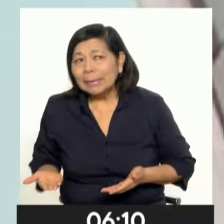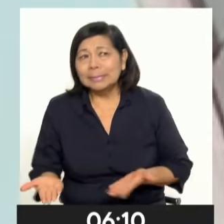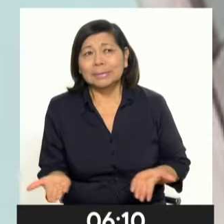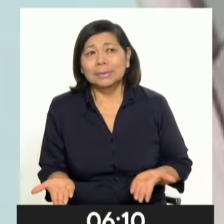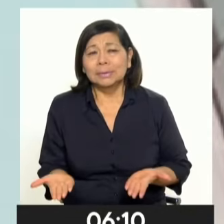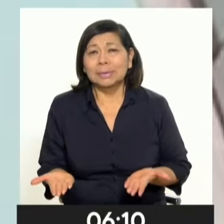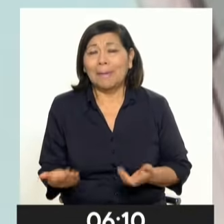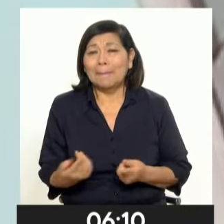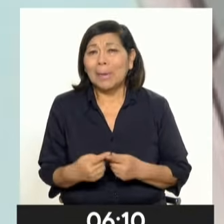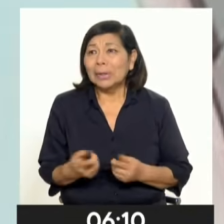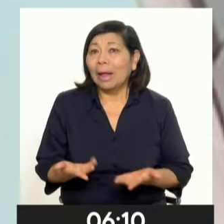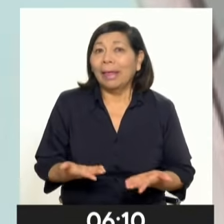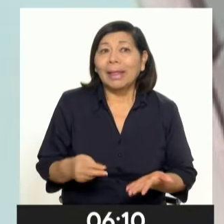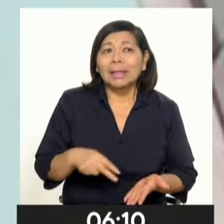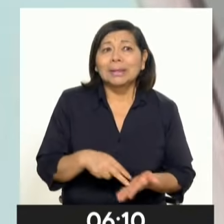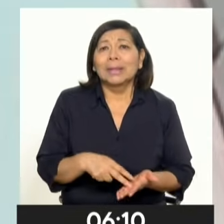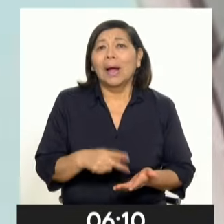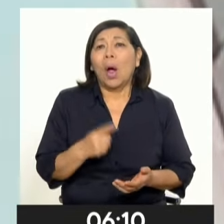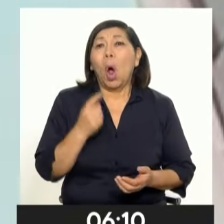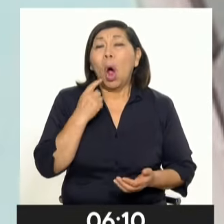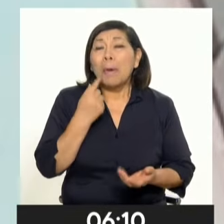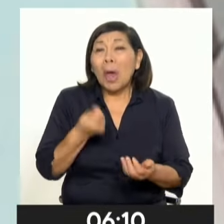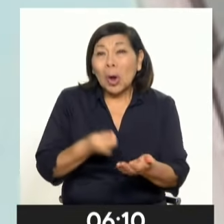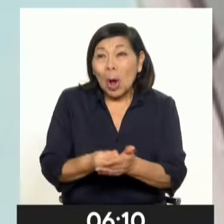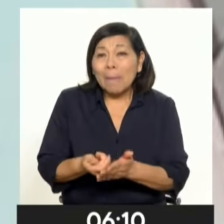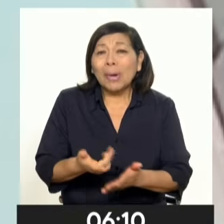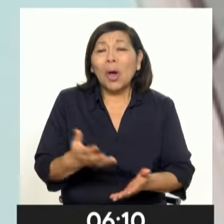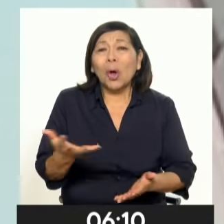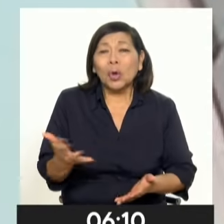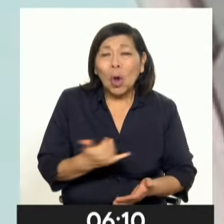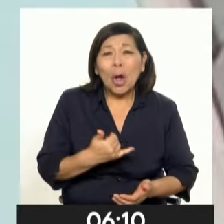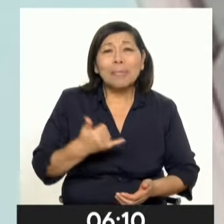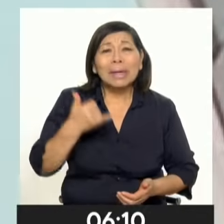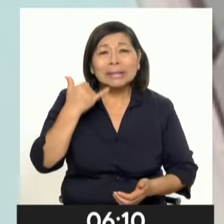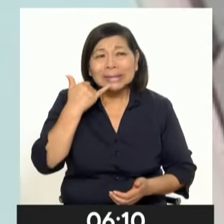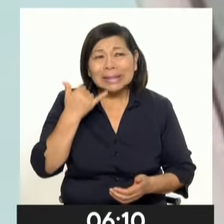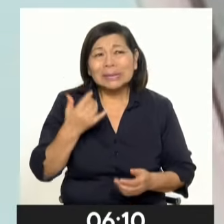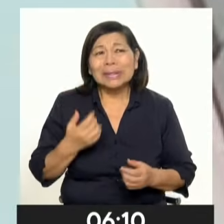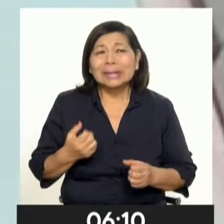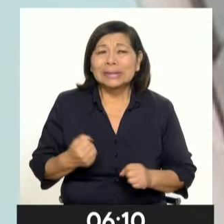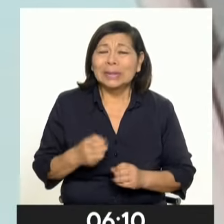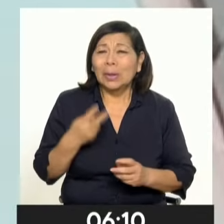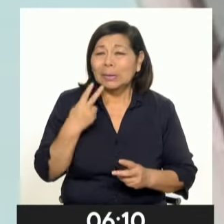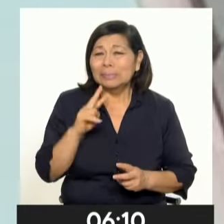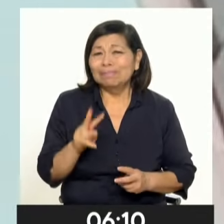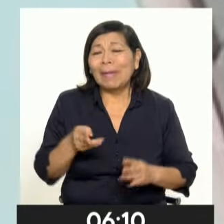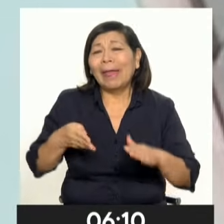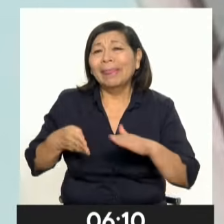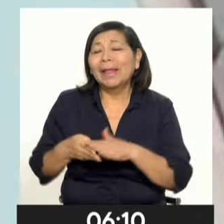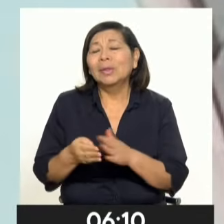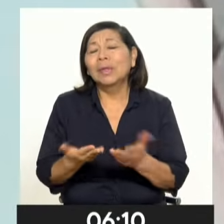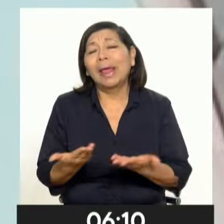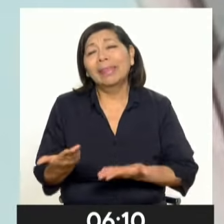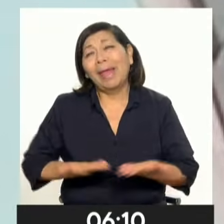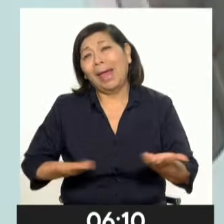se salvaron. También fueron despojados de celulares y demás pertenencias al encontrarse en el